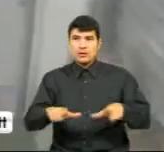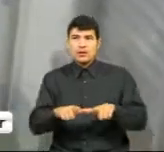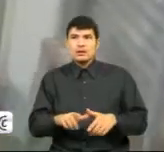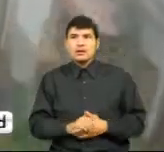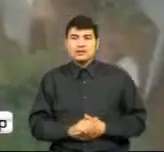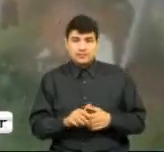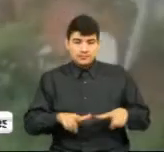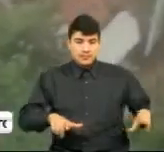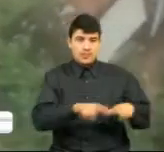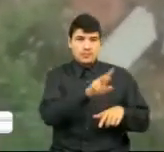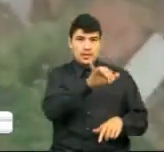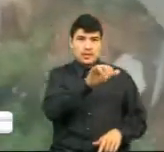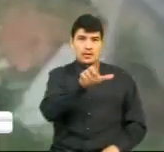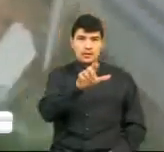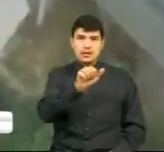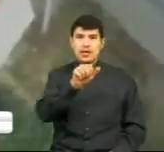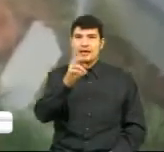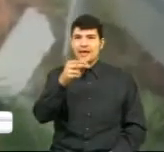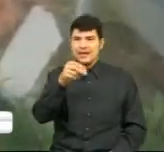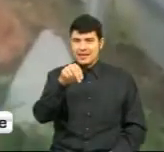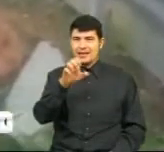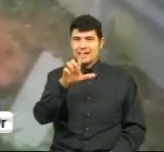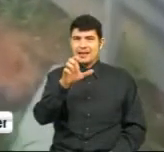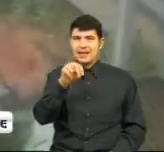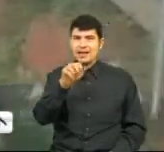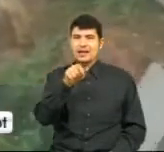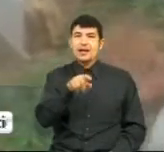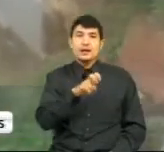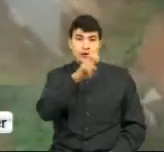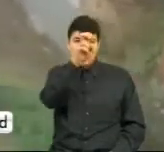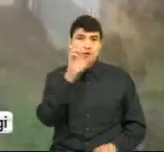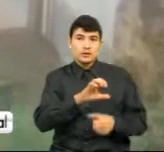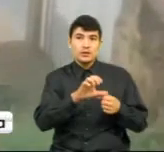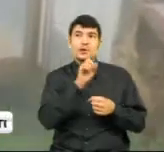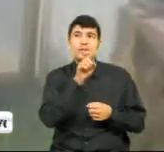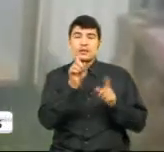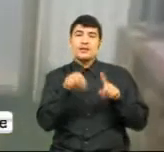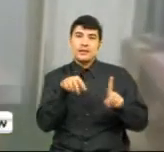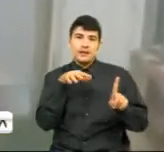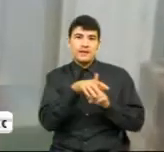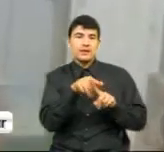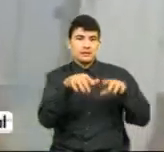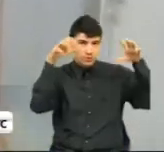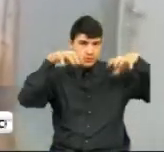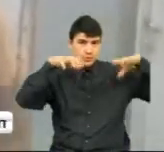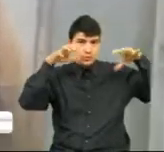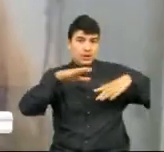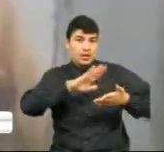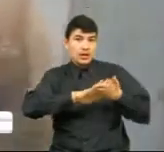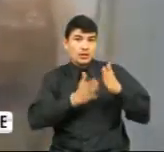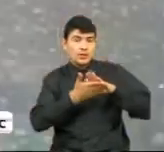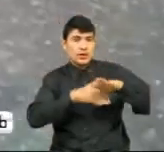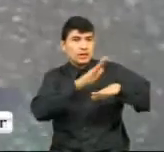Finalmente, el sector de Villa Elena, en el norte de la ciudad, también se vio afectado ante la inclemencia del clima, por cuanto sus habitantes llamaron